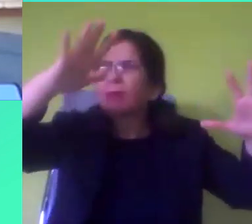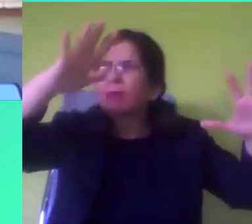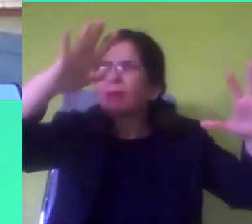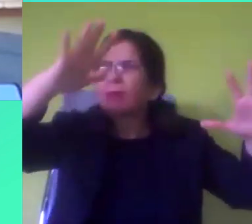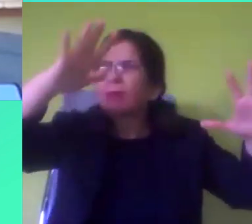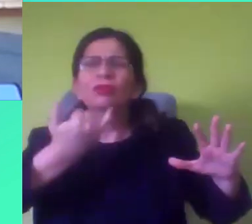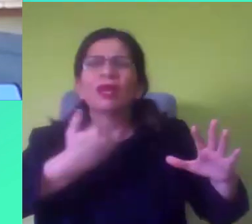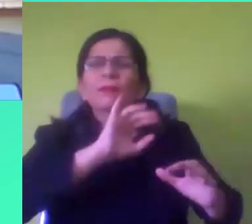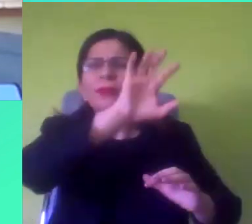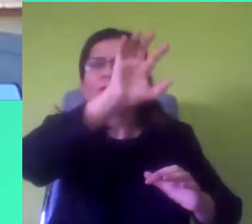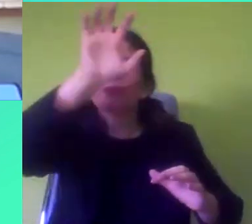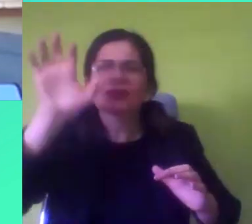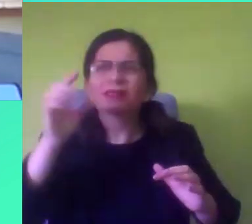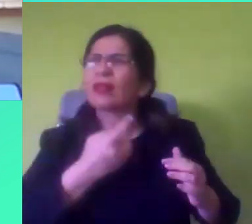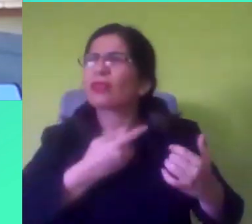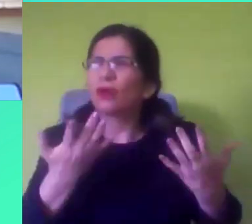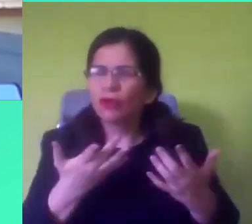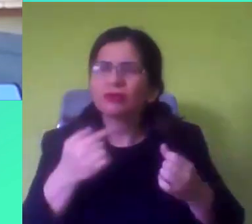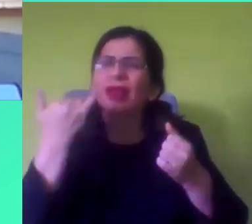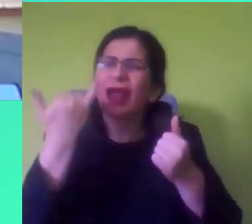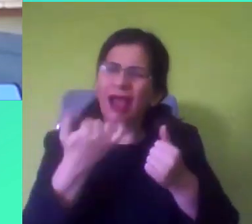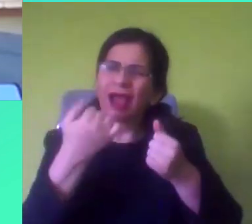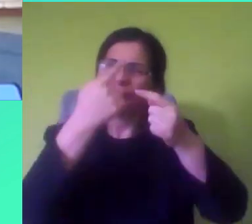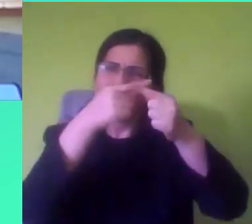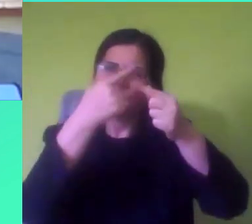Nacional de Glaciares y demás,